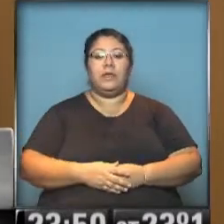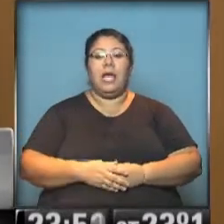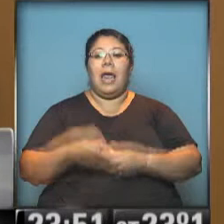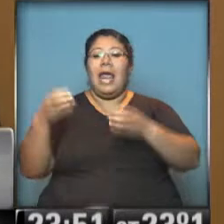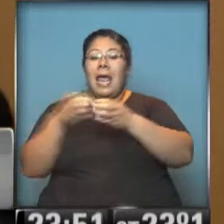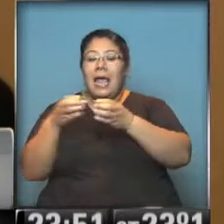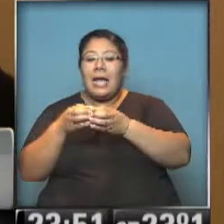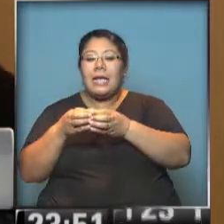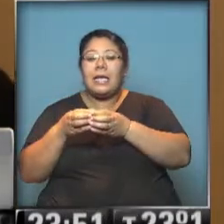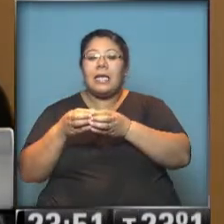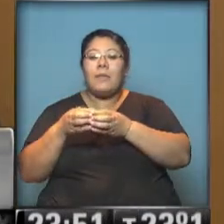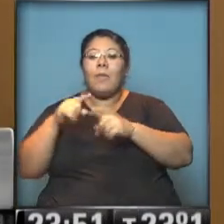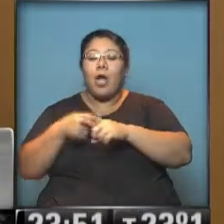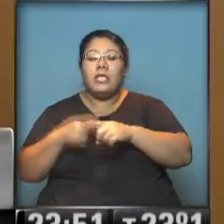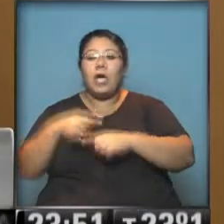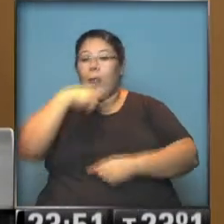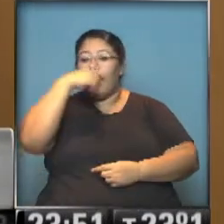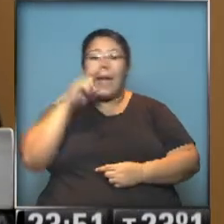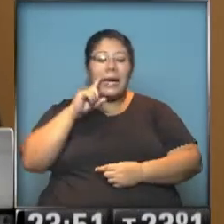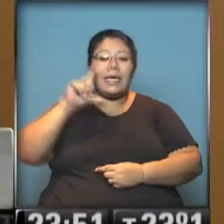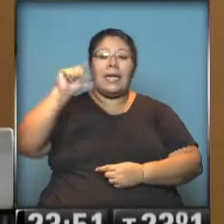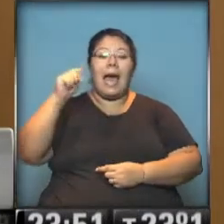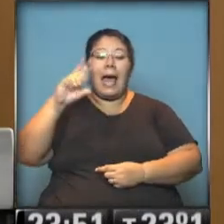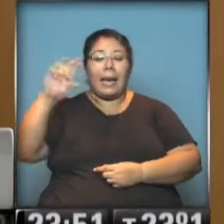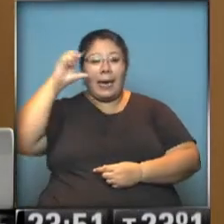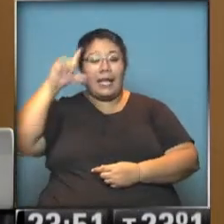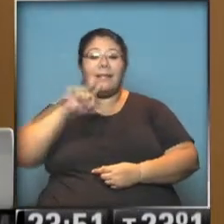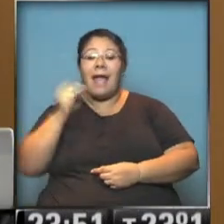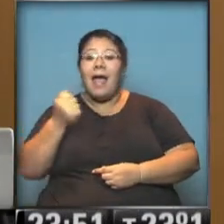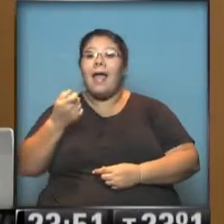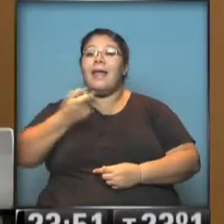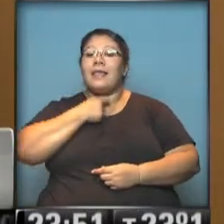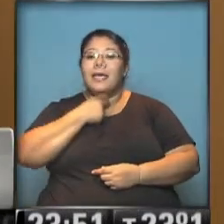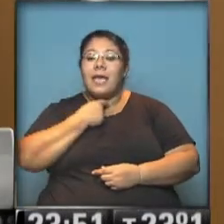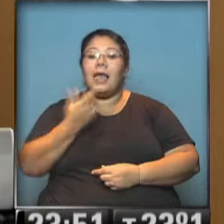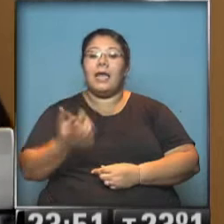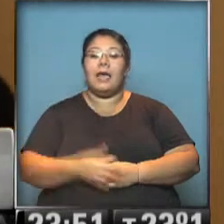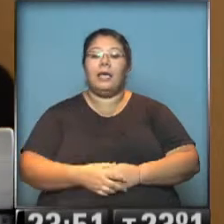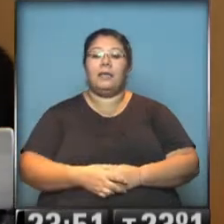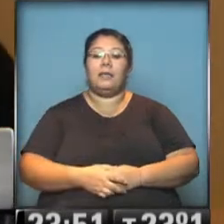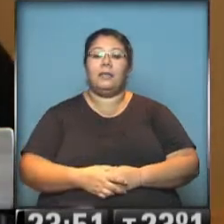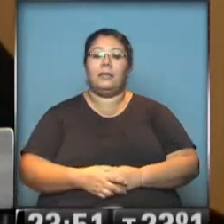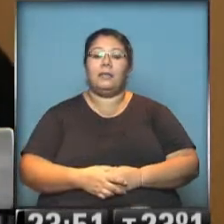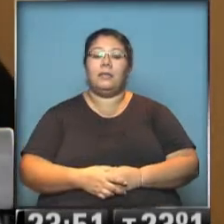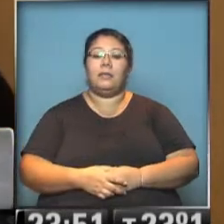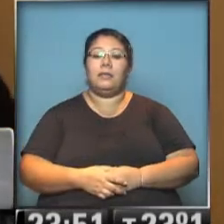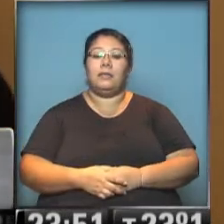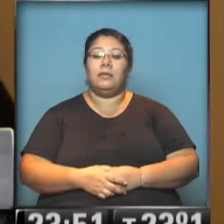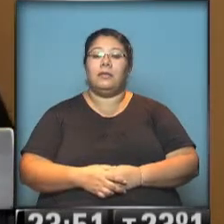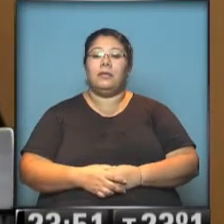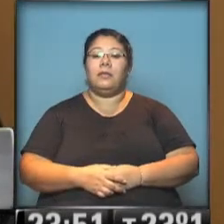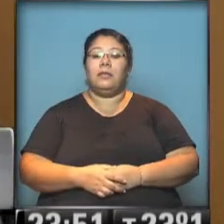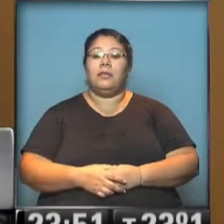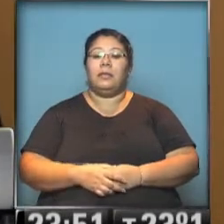Rodríguez Larreta quiere hacer eso que algunos diplomáticamente llaman hacer jugar el peso